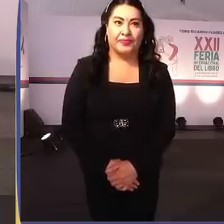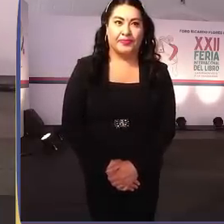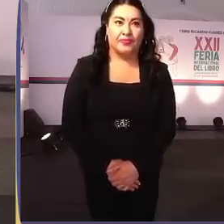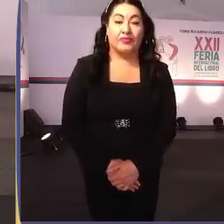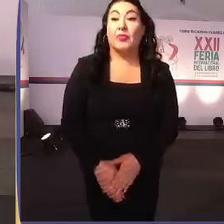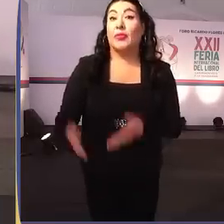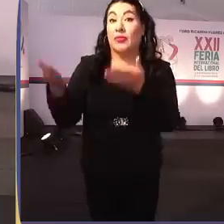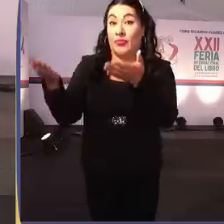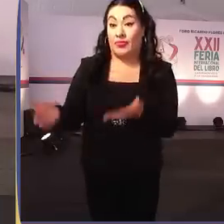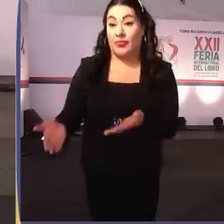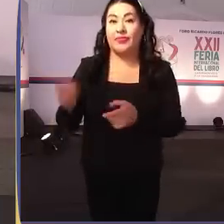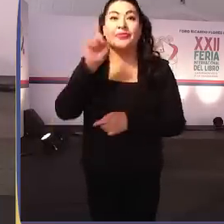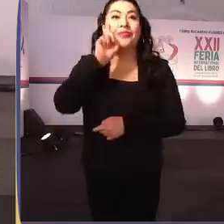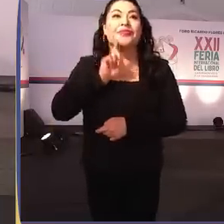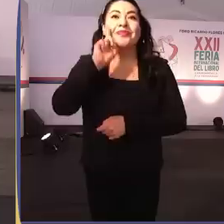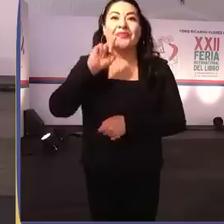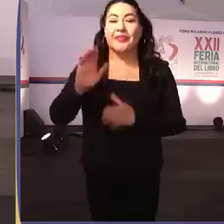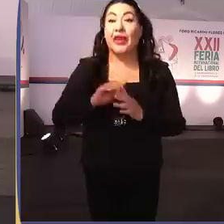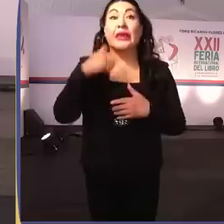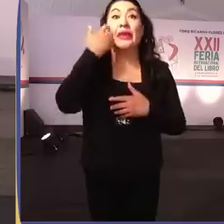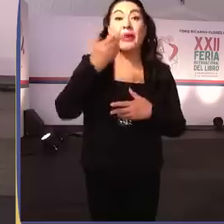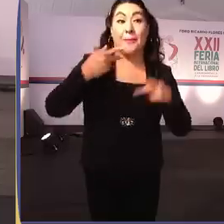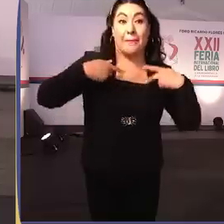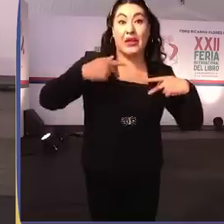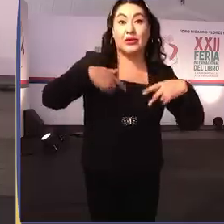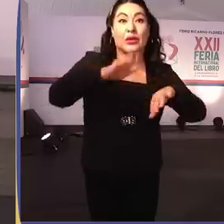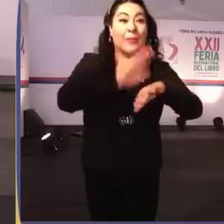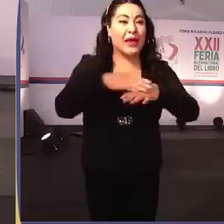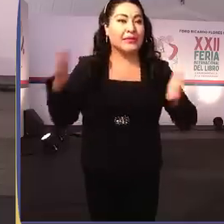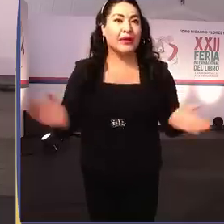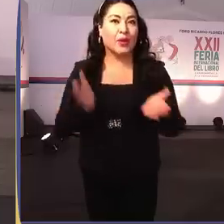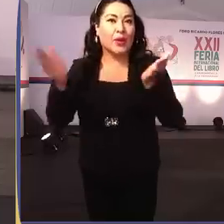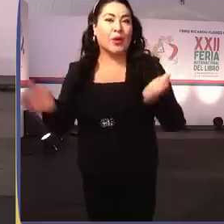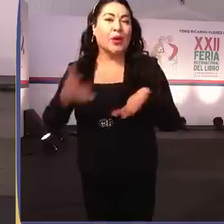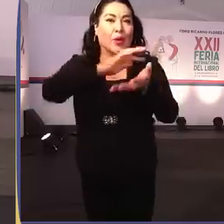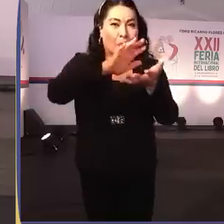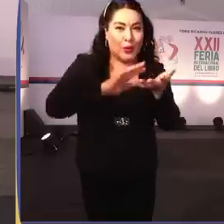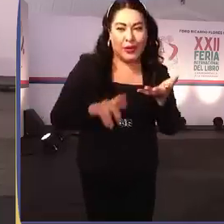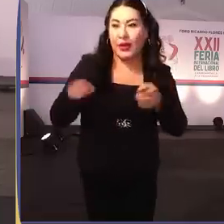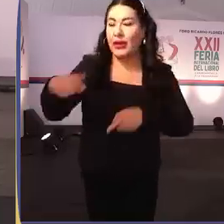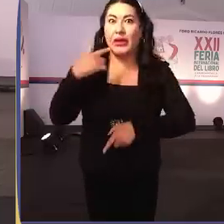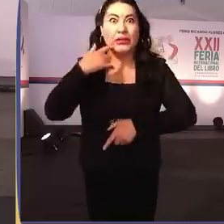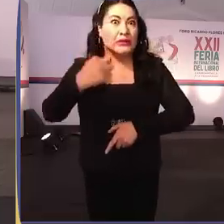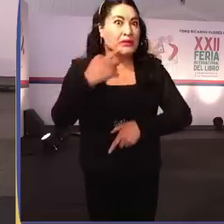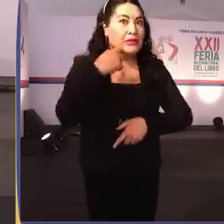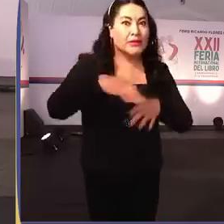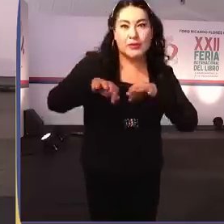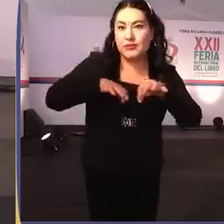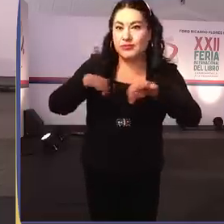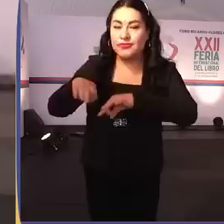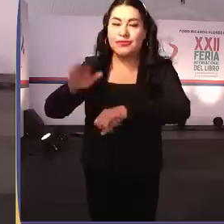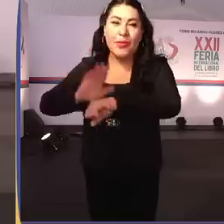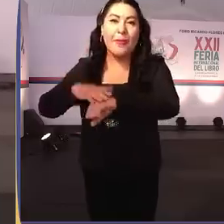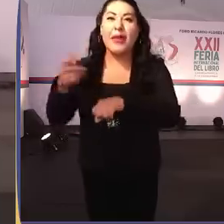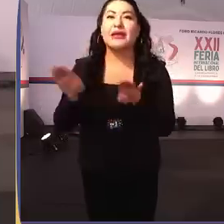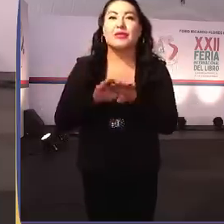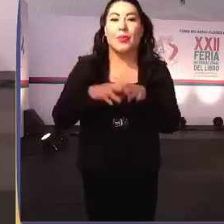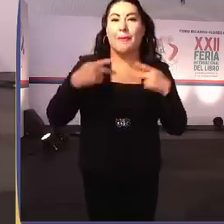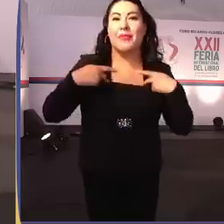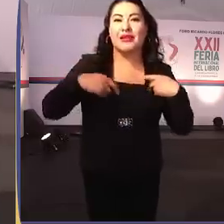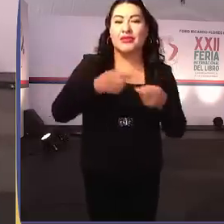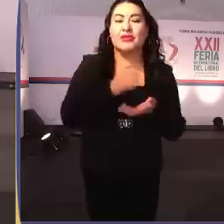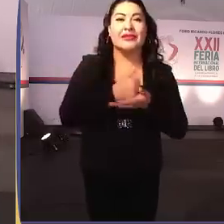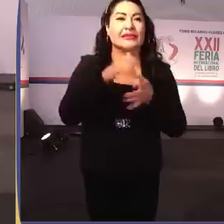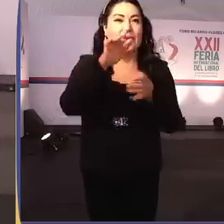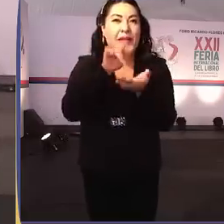En su condición de promotora de la lectura, que ha estado haciendo un trabajo potente de fomento a la lectura a través del esquema de